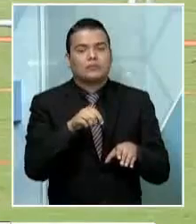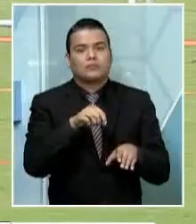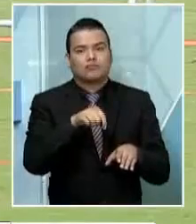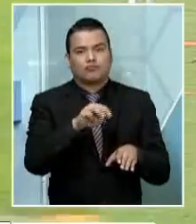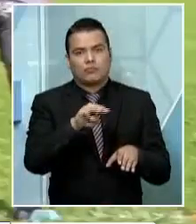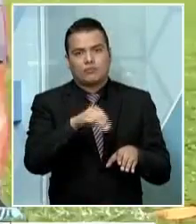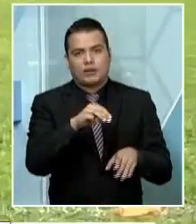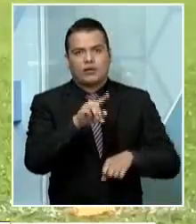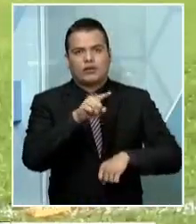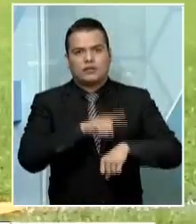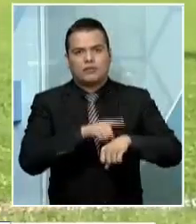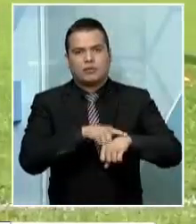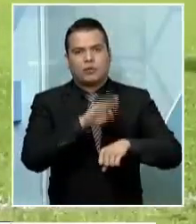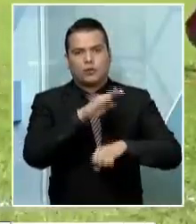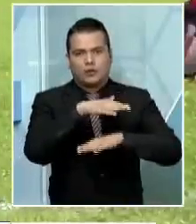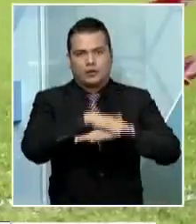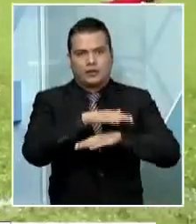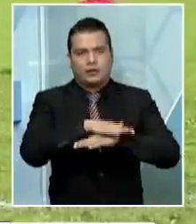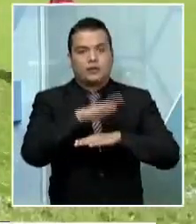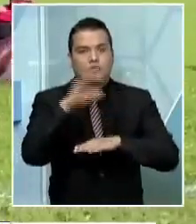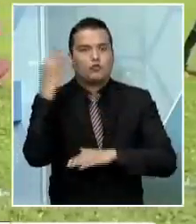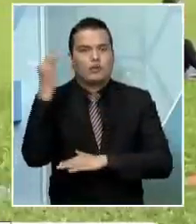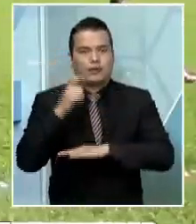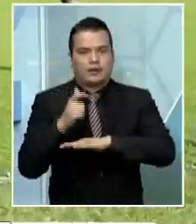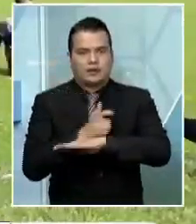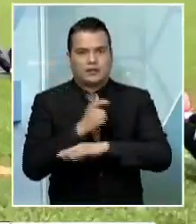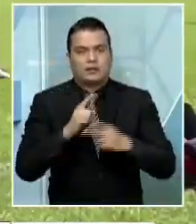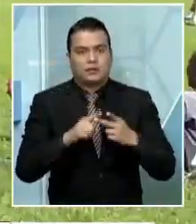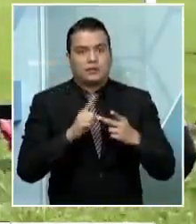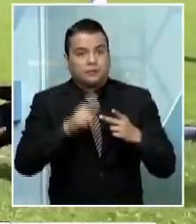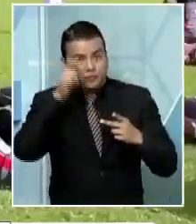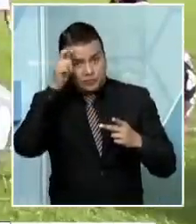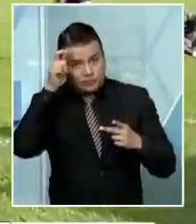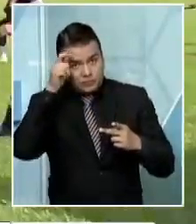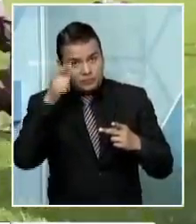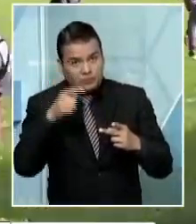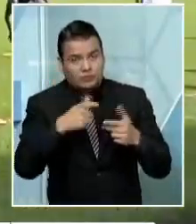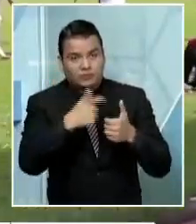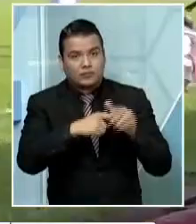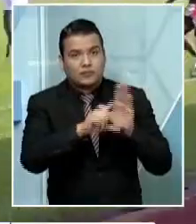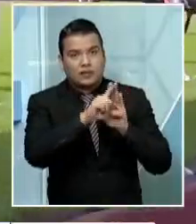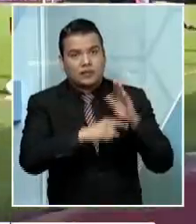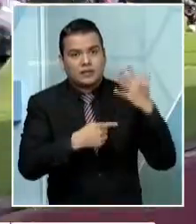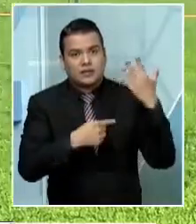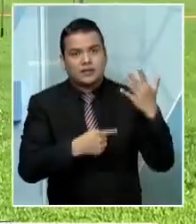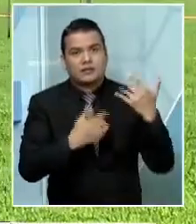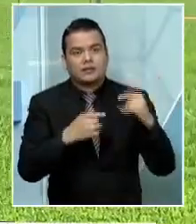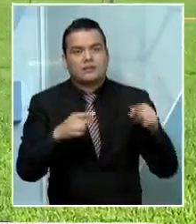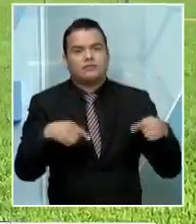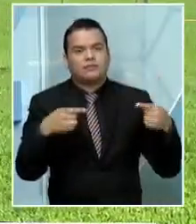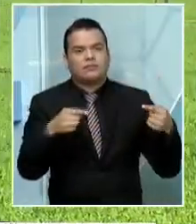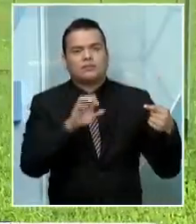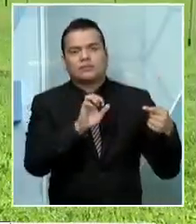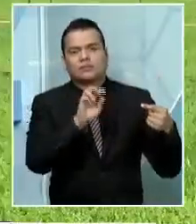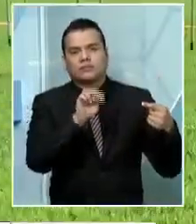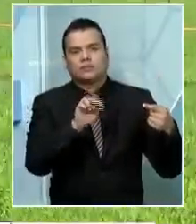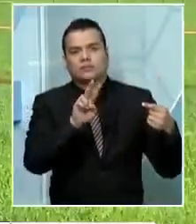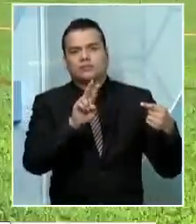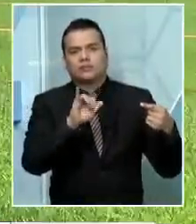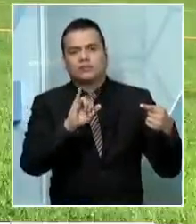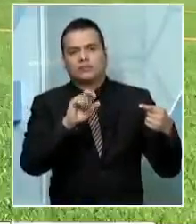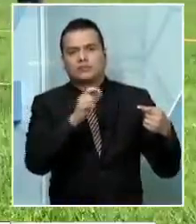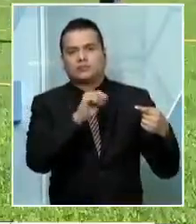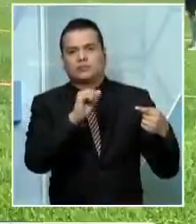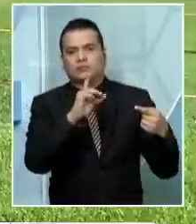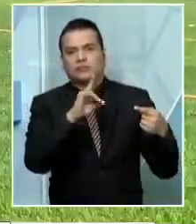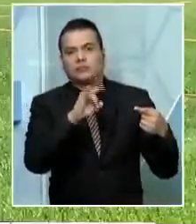Seca. Por su parte, América de Cali, que está en la sexta posición, visitará al Envigado con la presencia de su arquero Eder